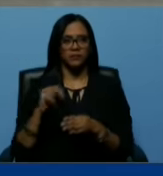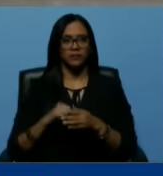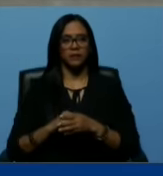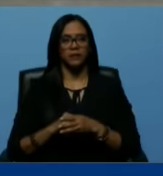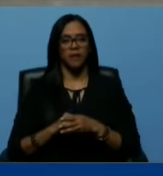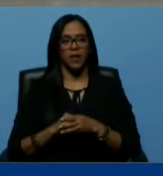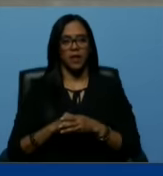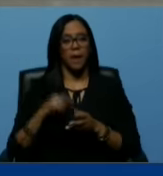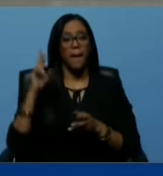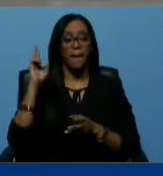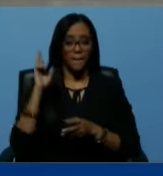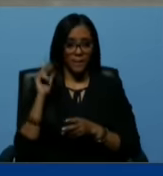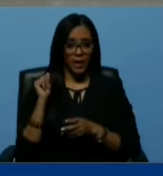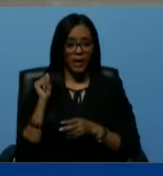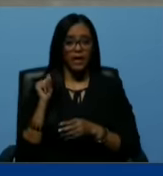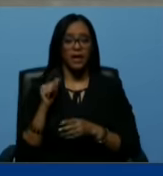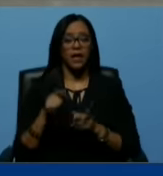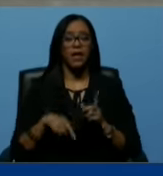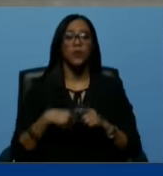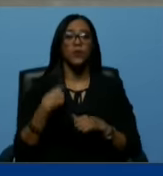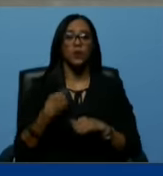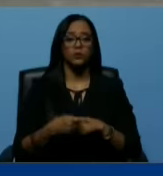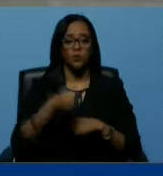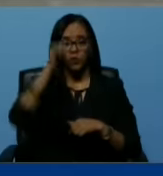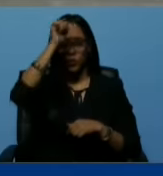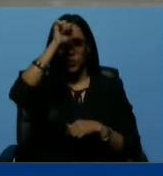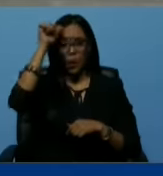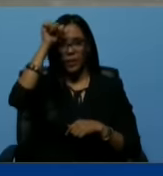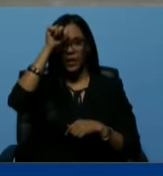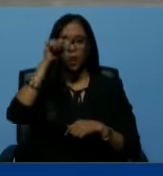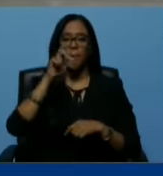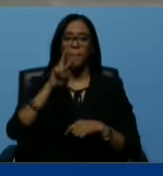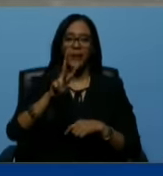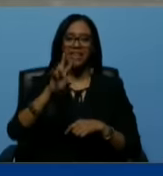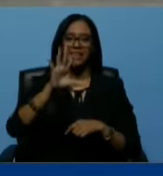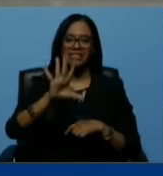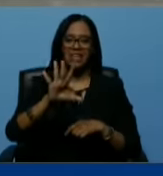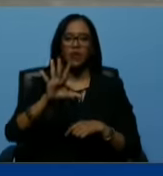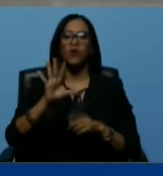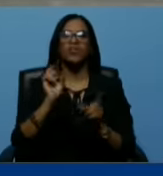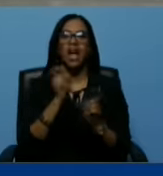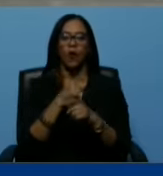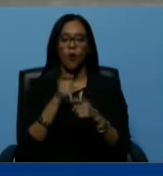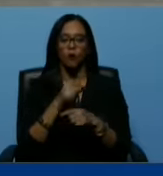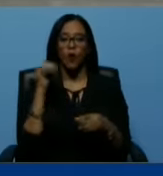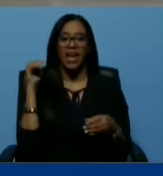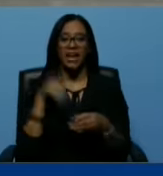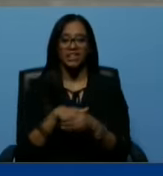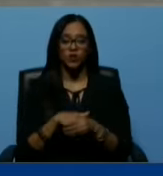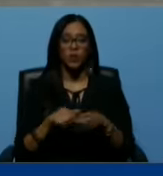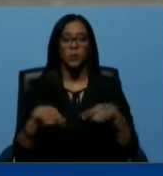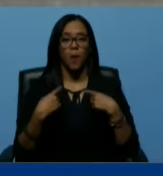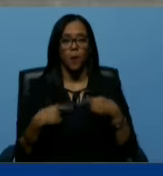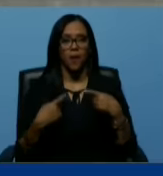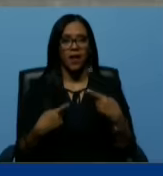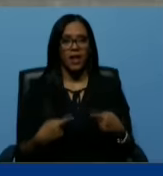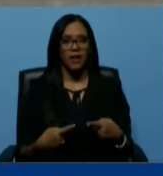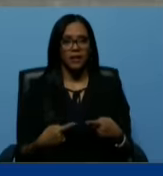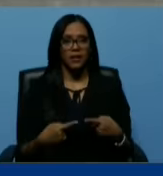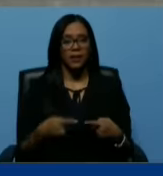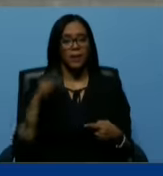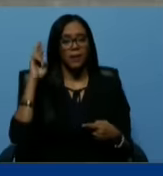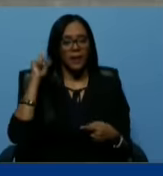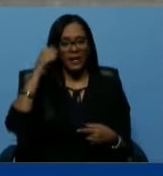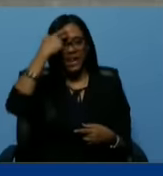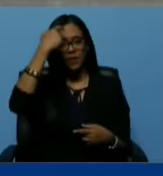para el próximo domingo 25 de agosto. Elecciones populares para que el